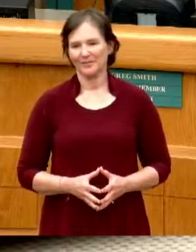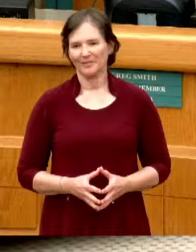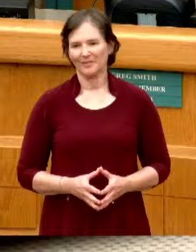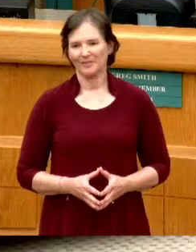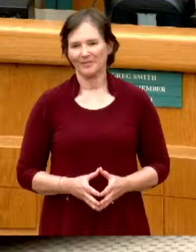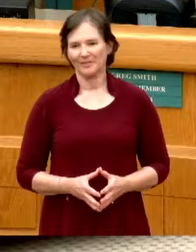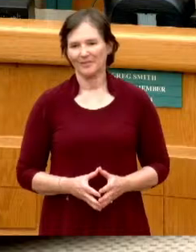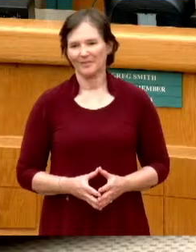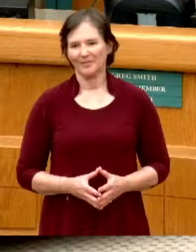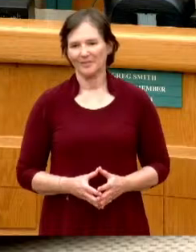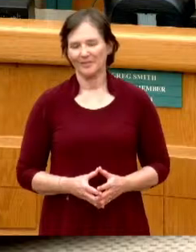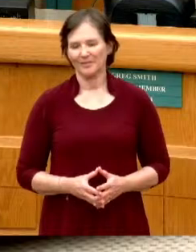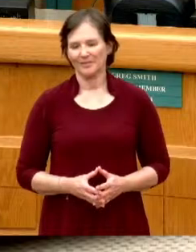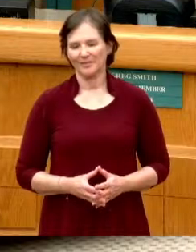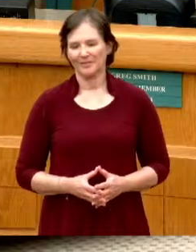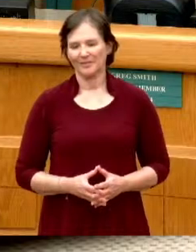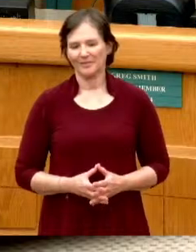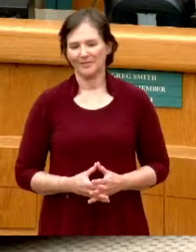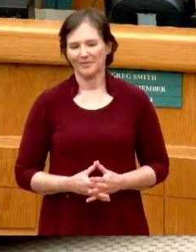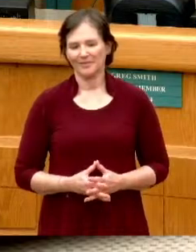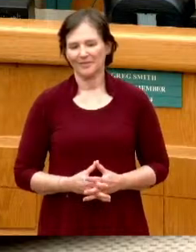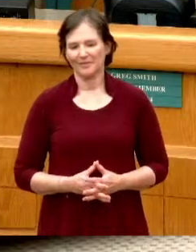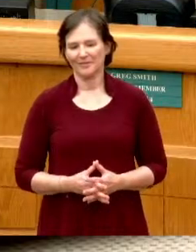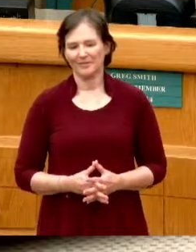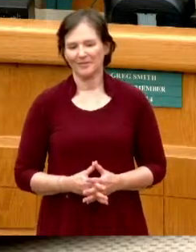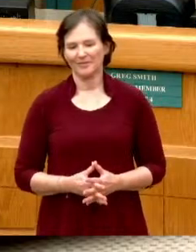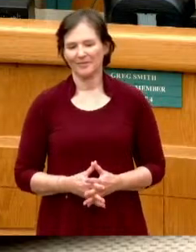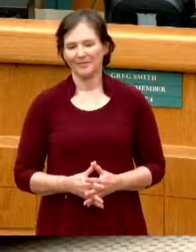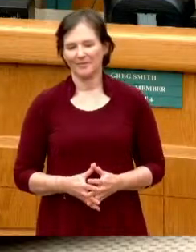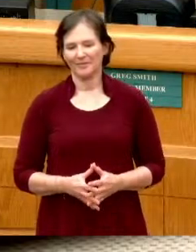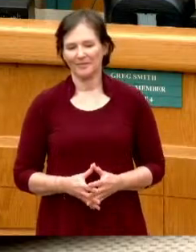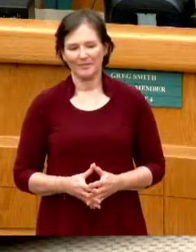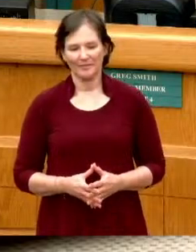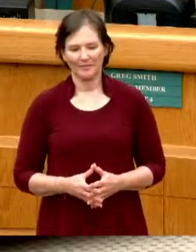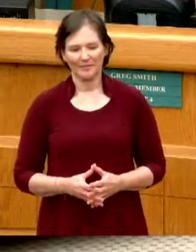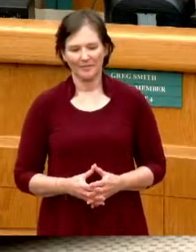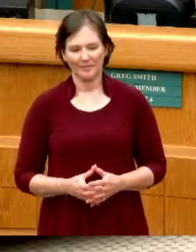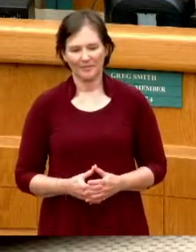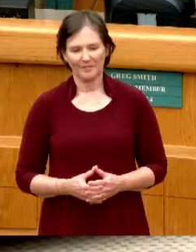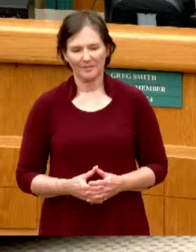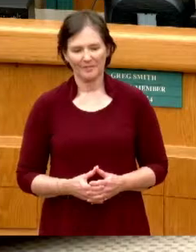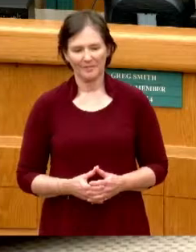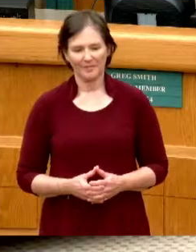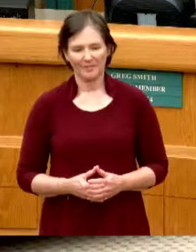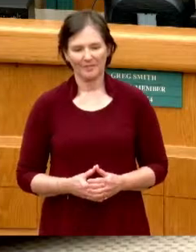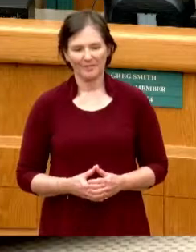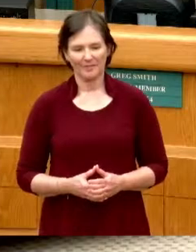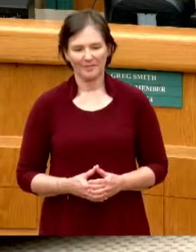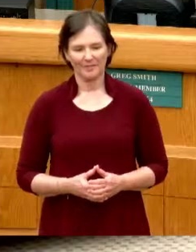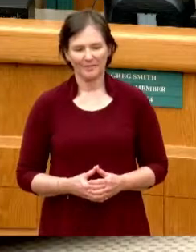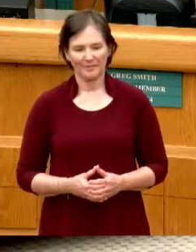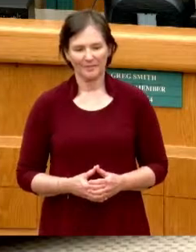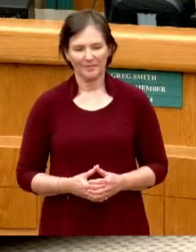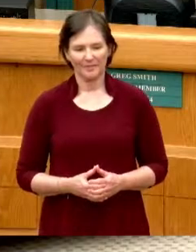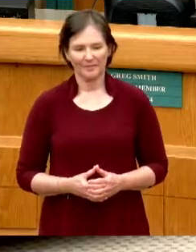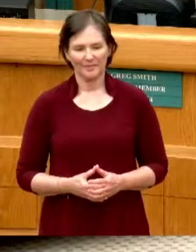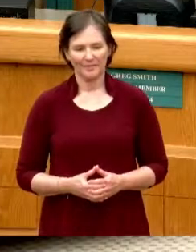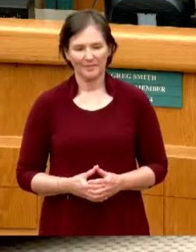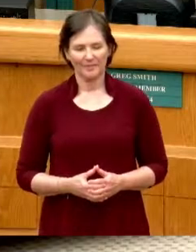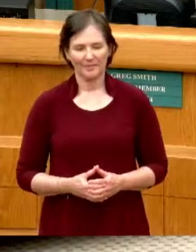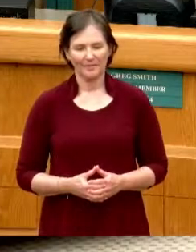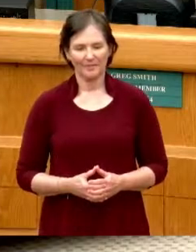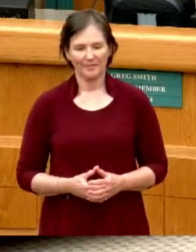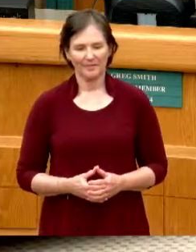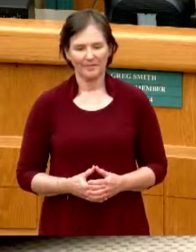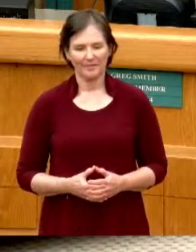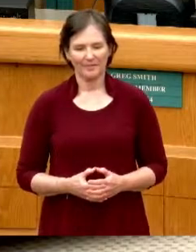877-835-7750. Mientras los esfuerzos para continuar con la vacunación sigue, le pedimos que siga tomando todas las medidas de prevención. Use un cubrebocas, lave sus